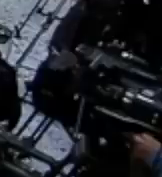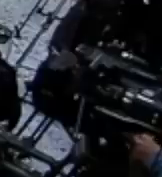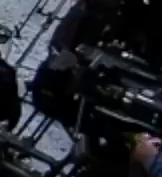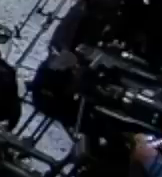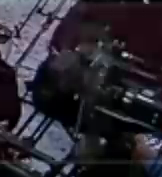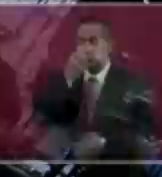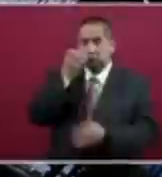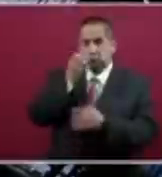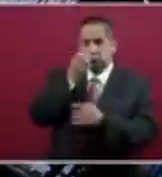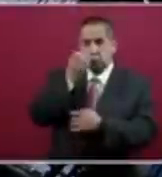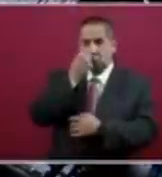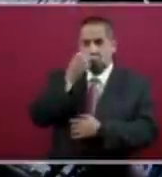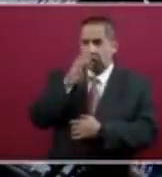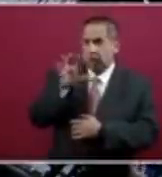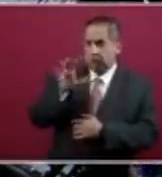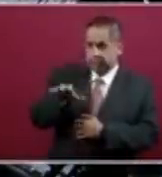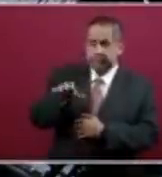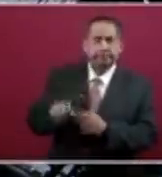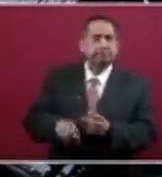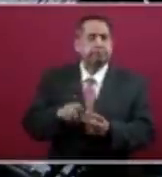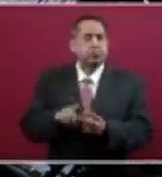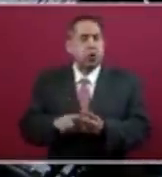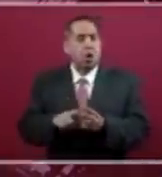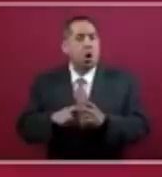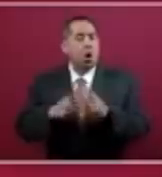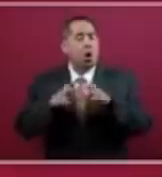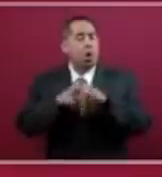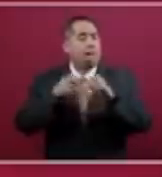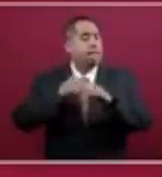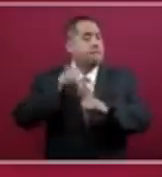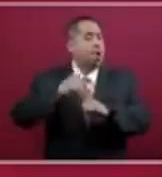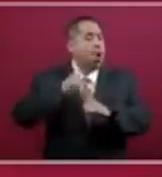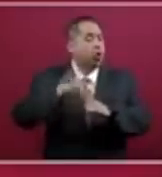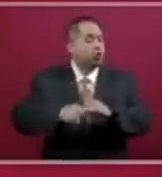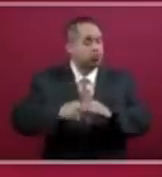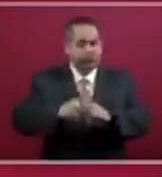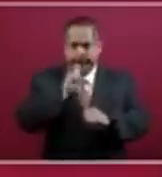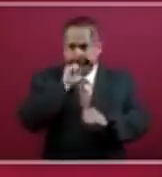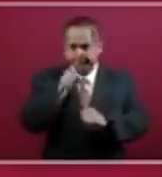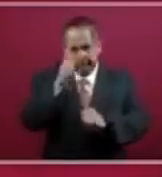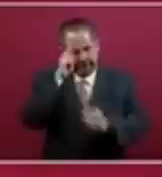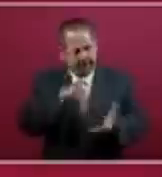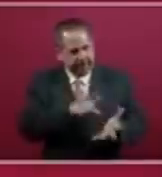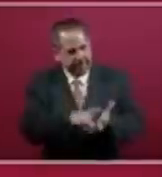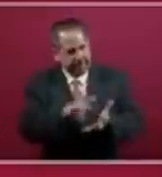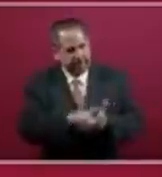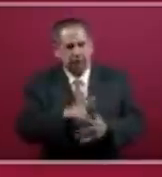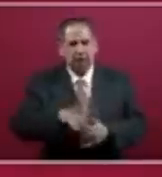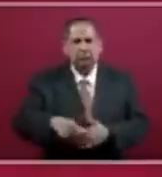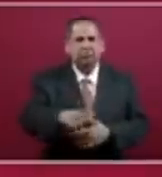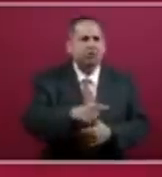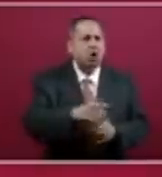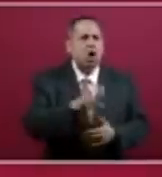El caso del boxeo es para fomentar el boxeo en